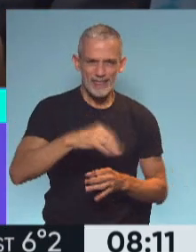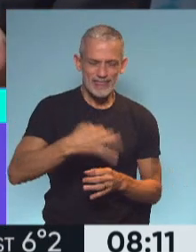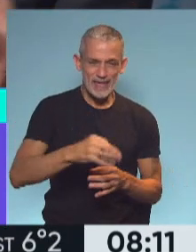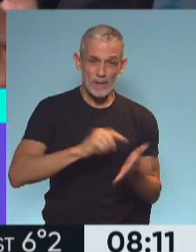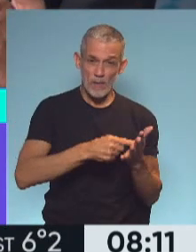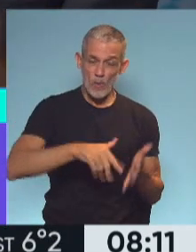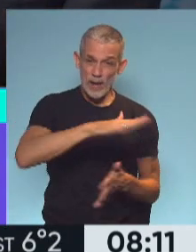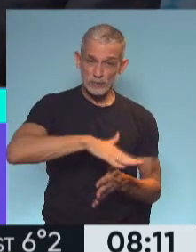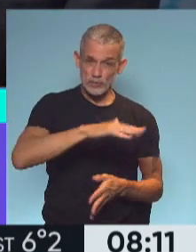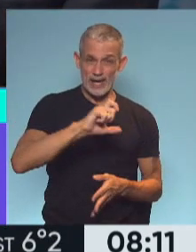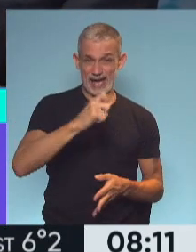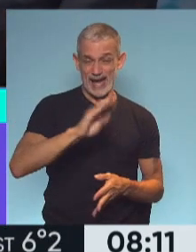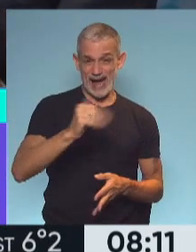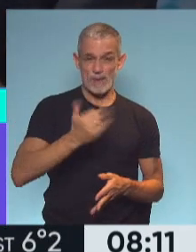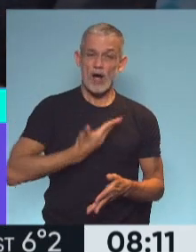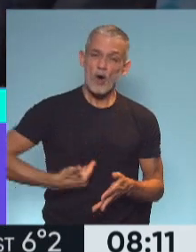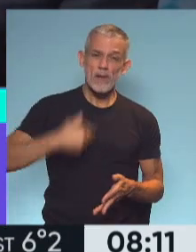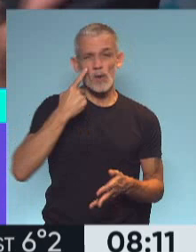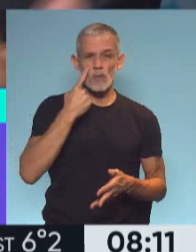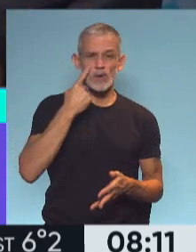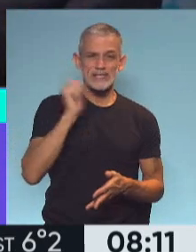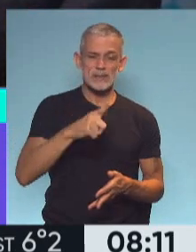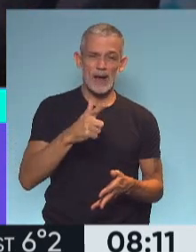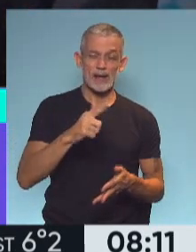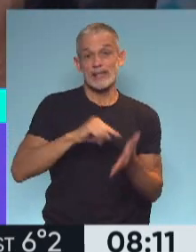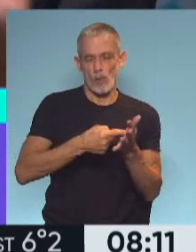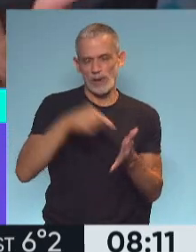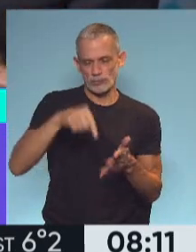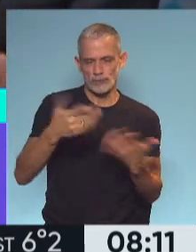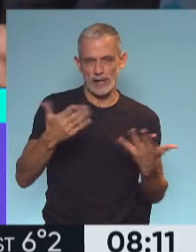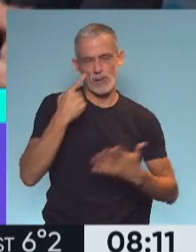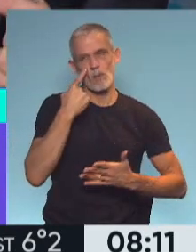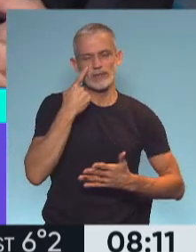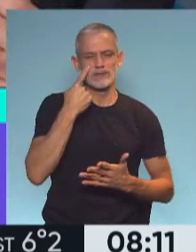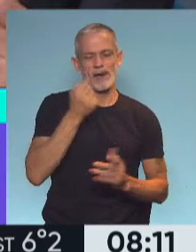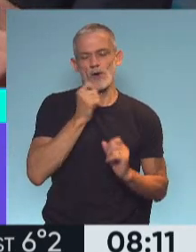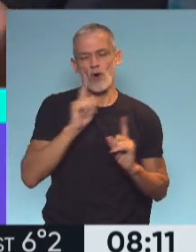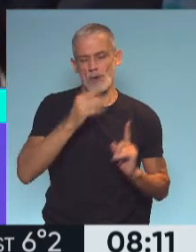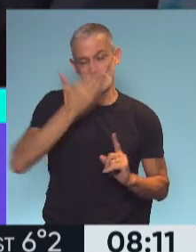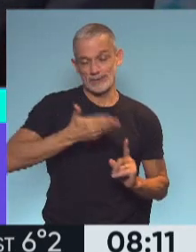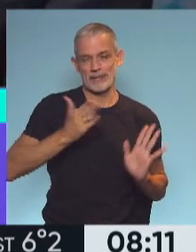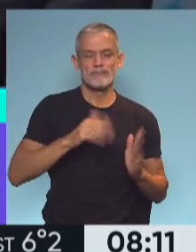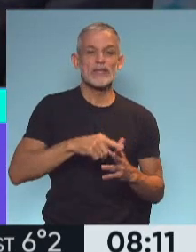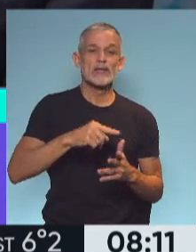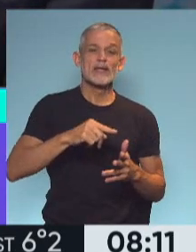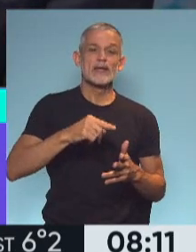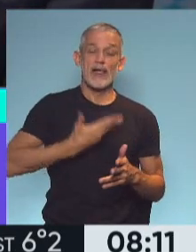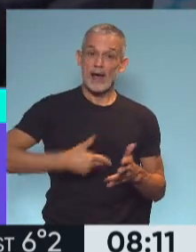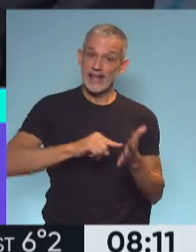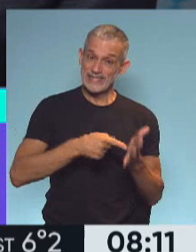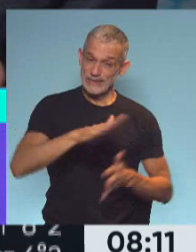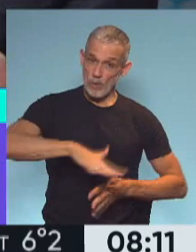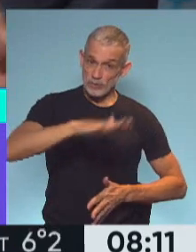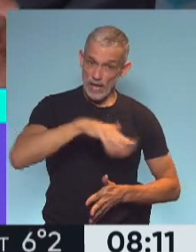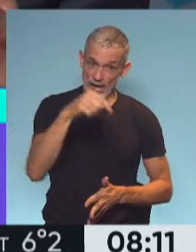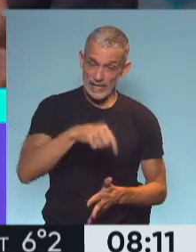Ciudad Autónoma. Un gobierno municipal, de la Ciudad de Buenos Aires, porque no le gusta que le digan municipio, un gobierno de la